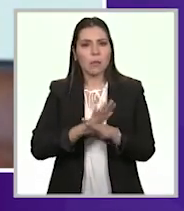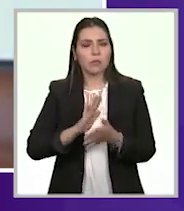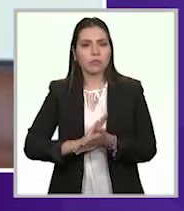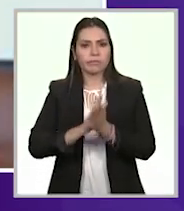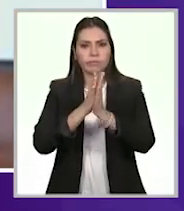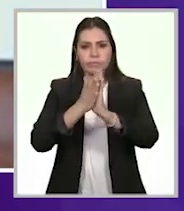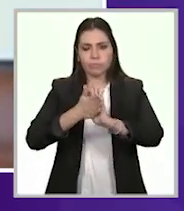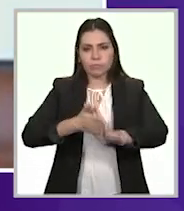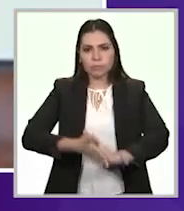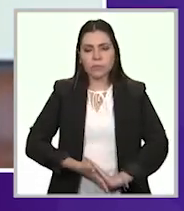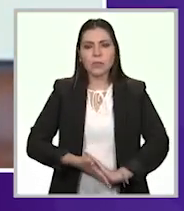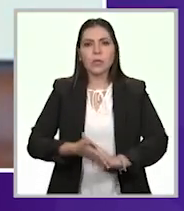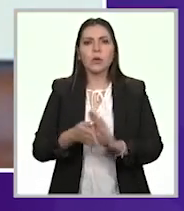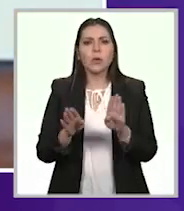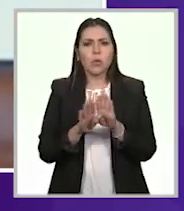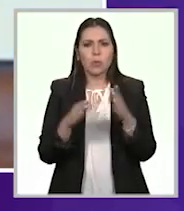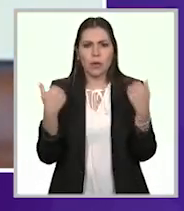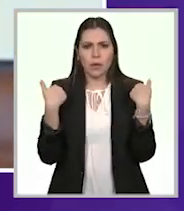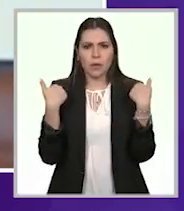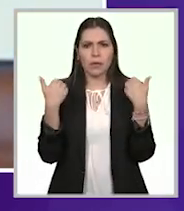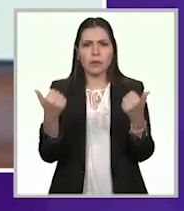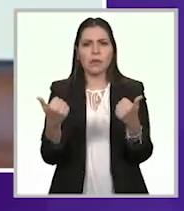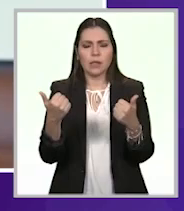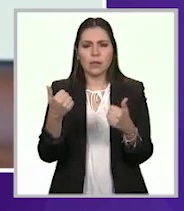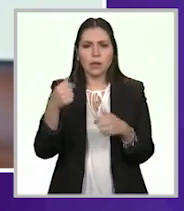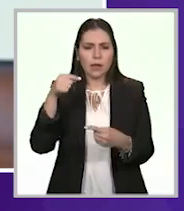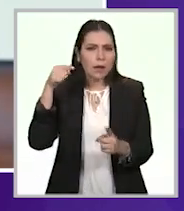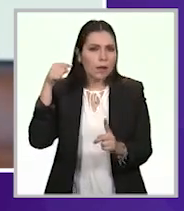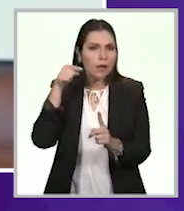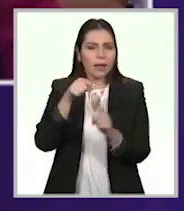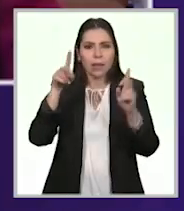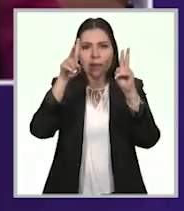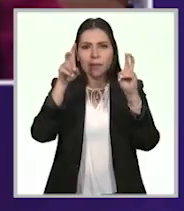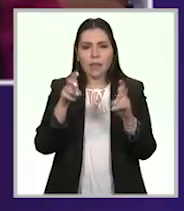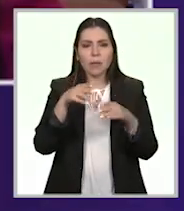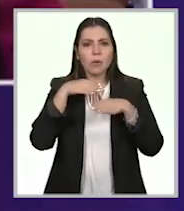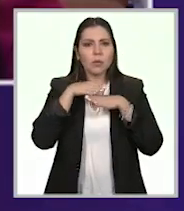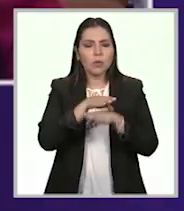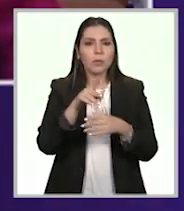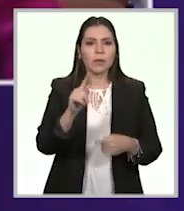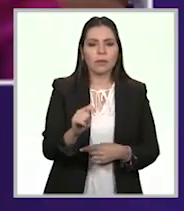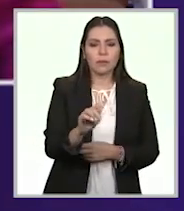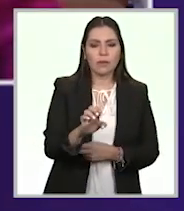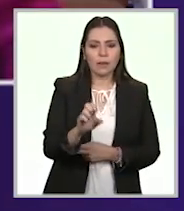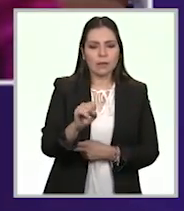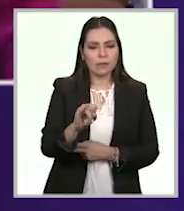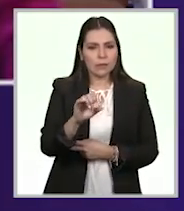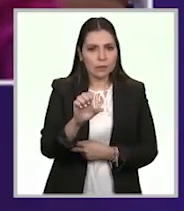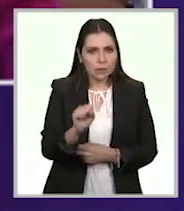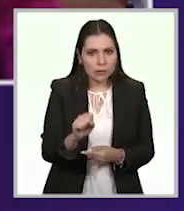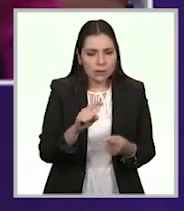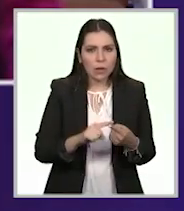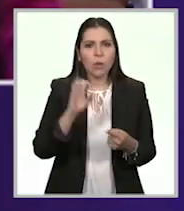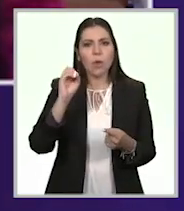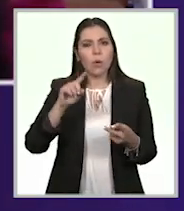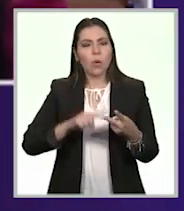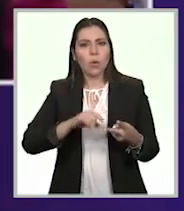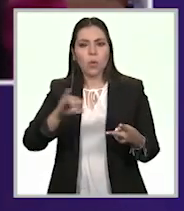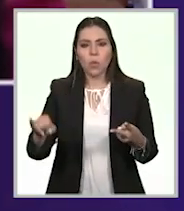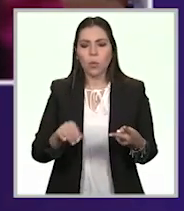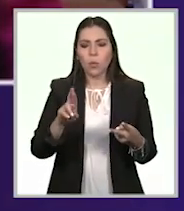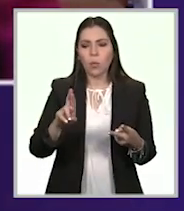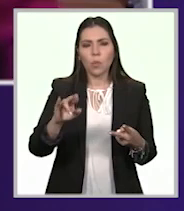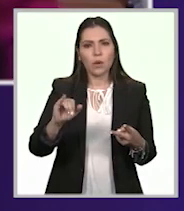la mano, que es con reentender el tema de las tesis aisladas y temas de jurisprudencia, ¿no? A partir de un acuerdo